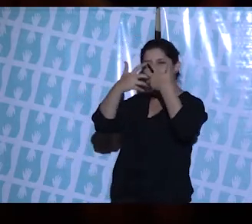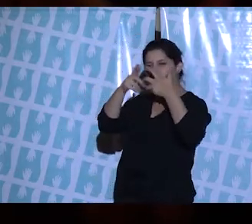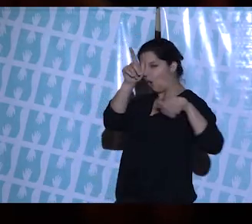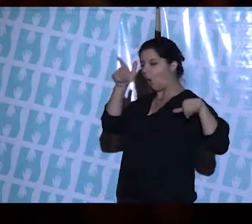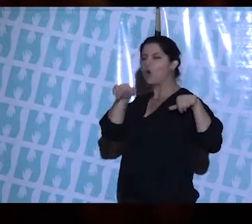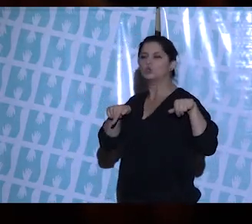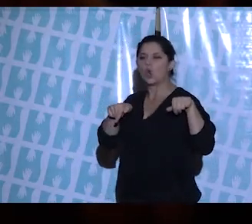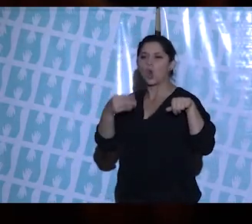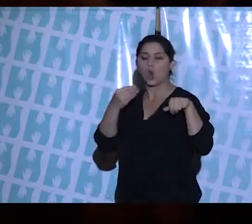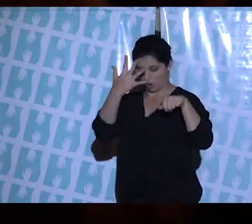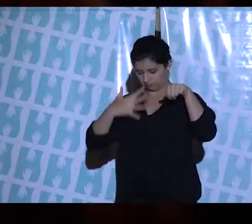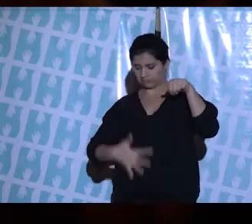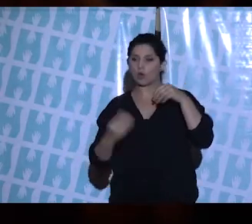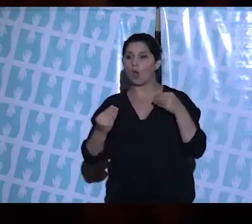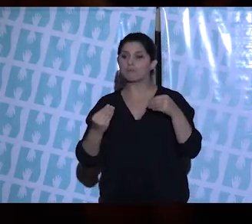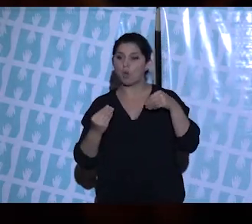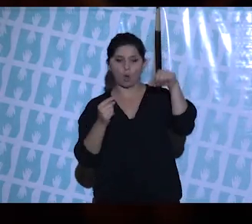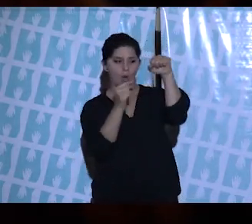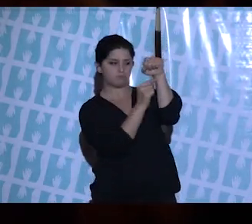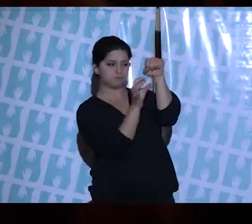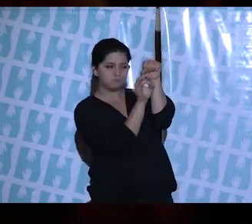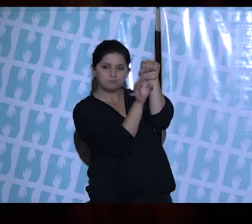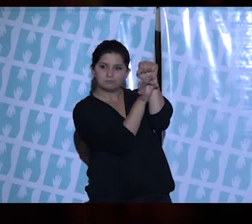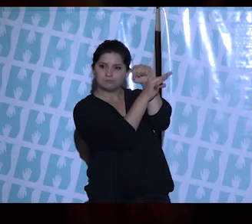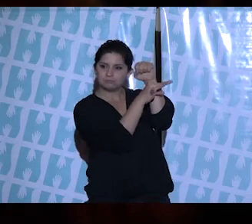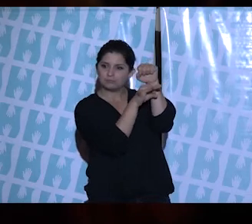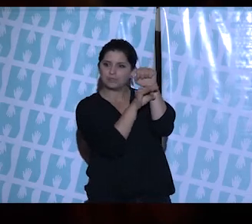los circuitos de ganglios de la base.